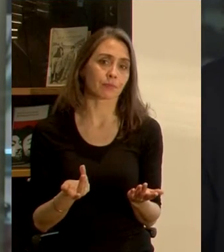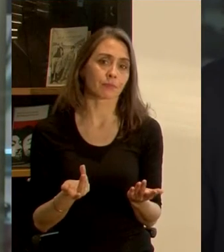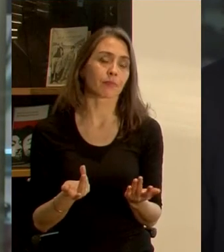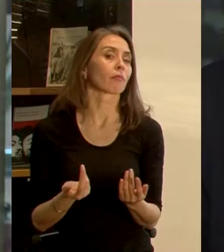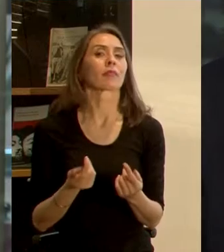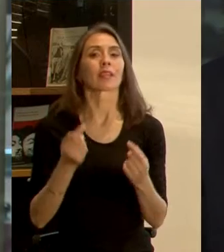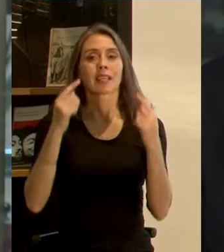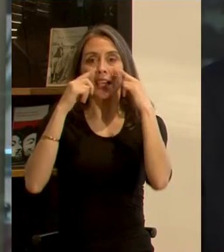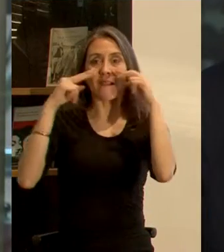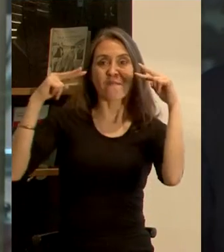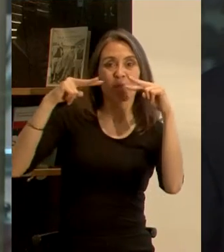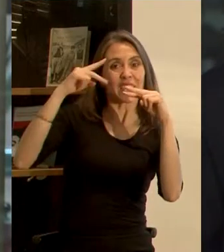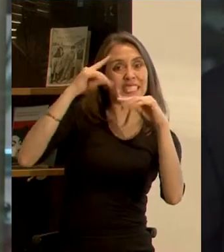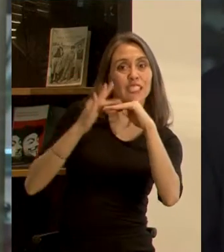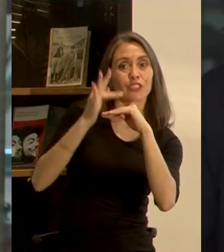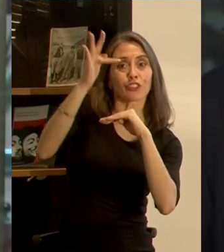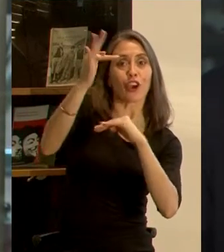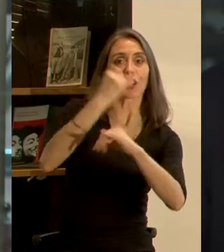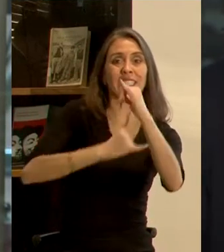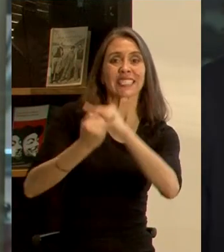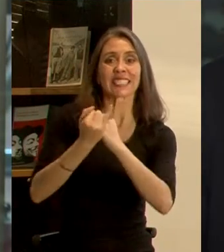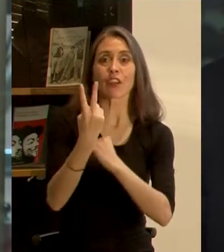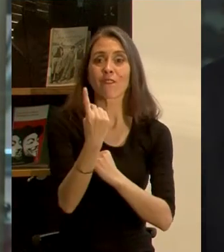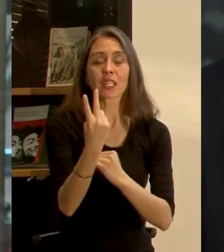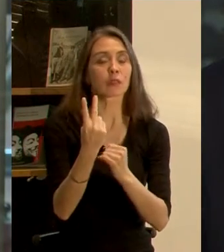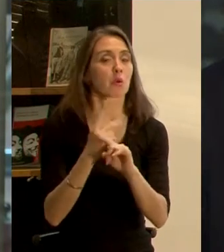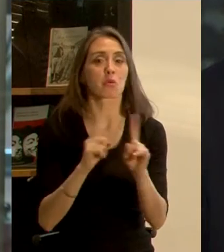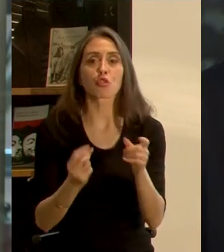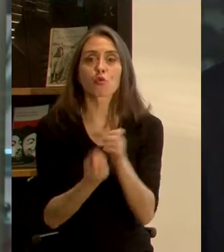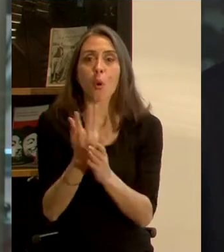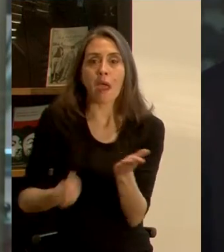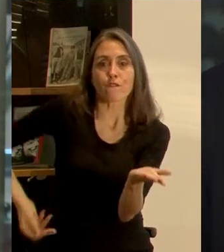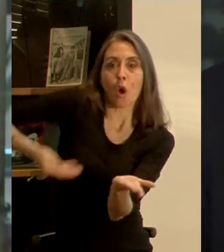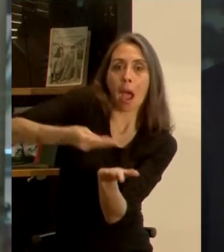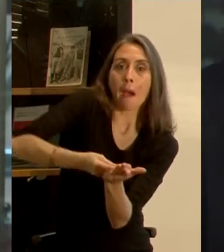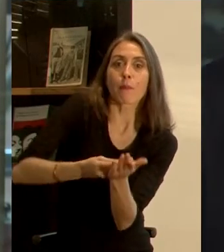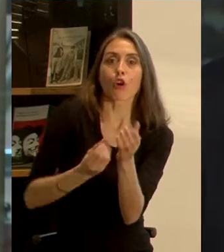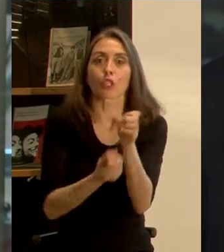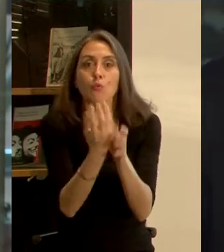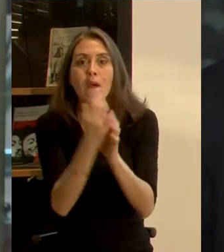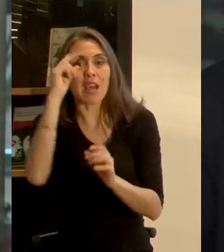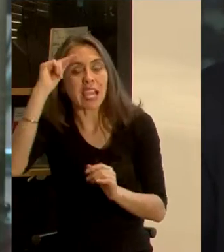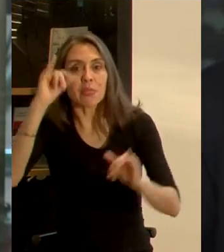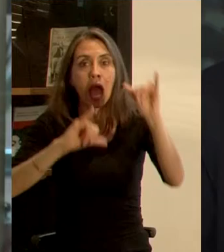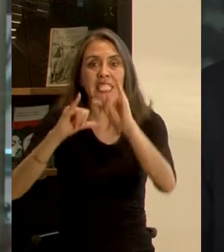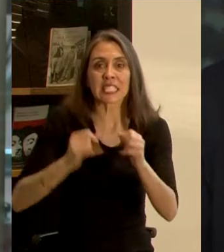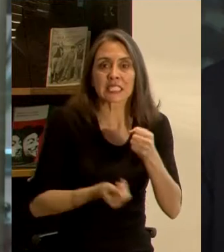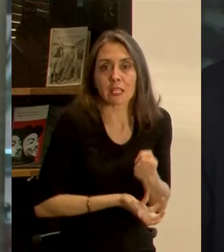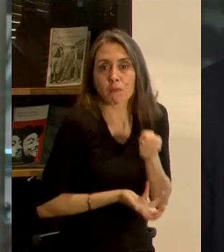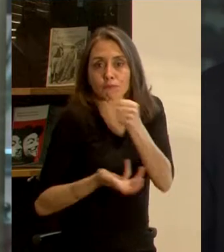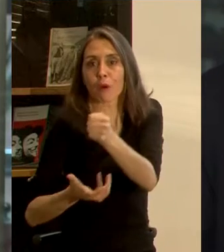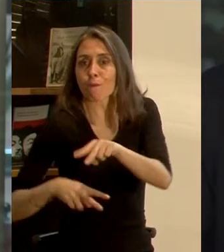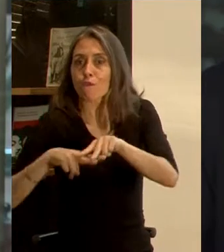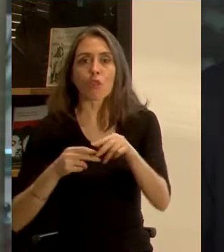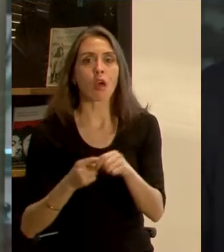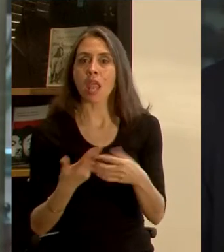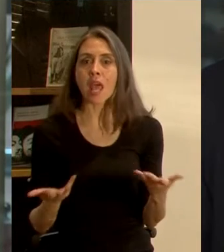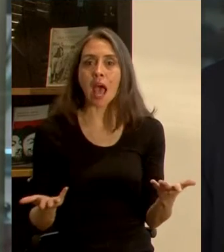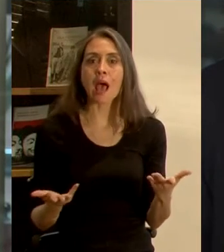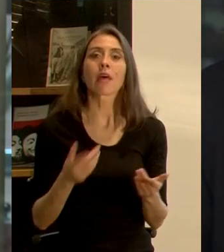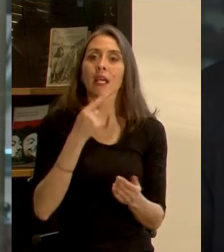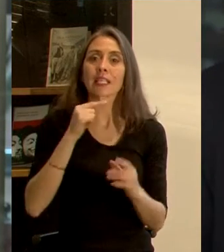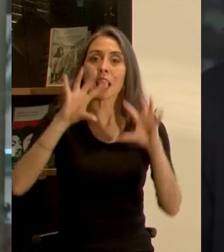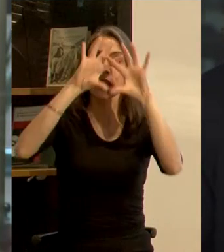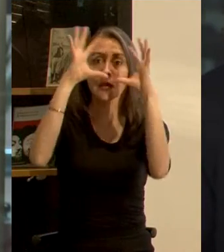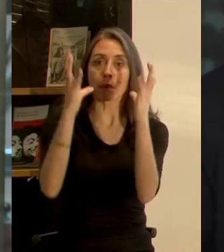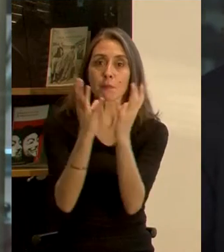perdieron la visión estratégica del siglo XXI y que no invierten en innovación, en ciencia. Bueno, entonces, tenemos un mundo que no es colaborativo,